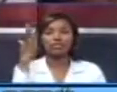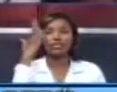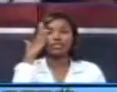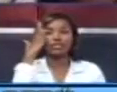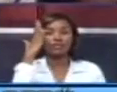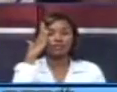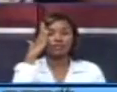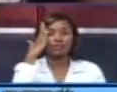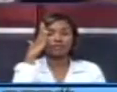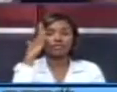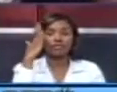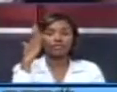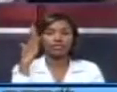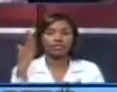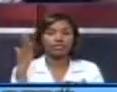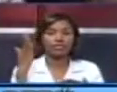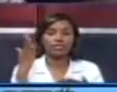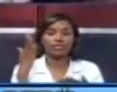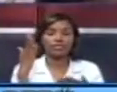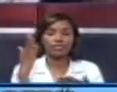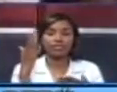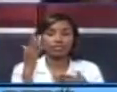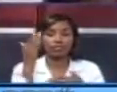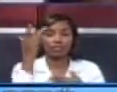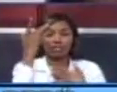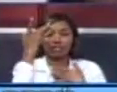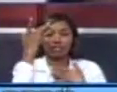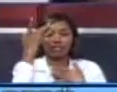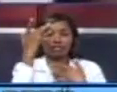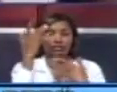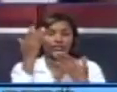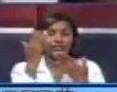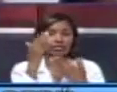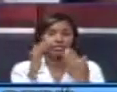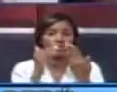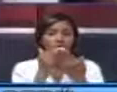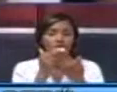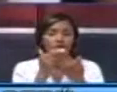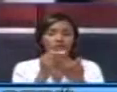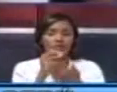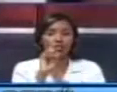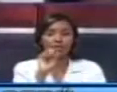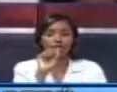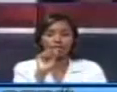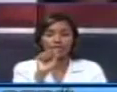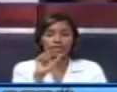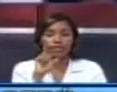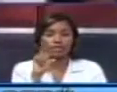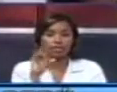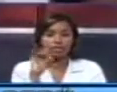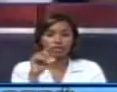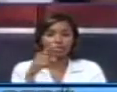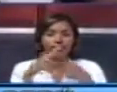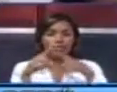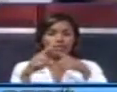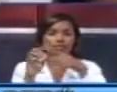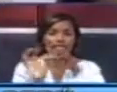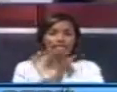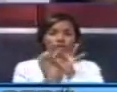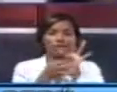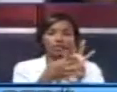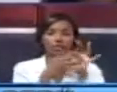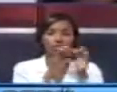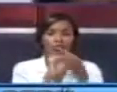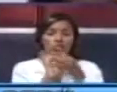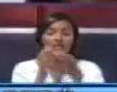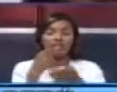de la alerta a nivel de la Organización Panamericana de la Salud, entre otras organizaciones de salud, que habían